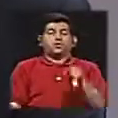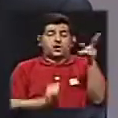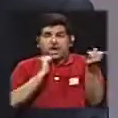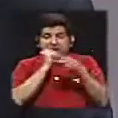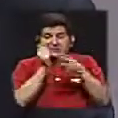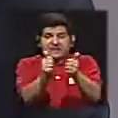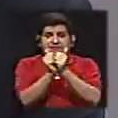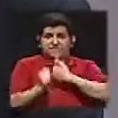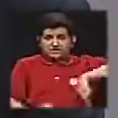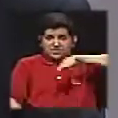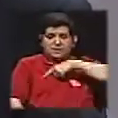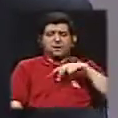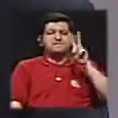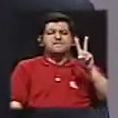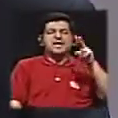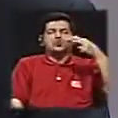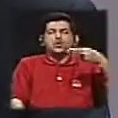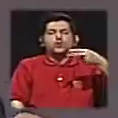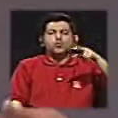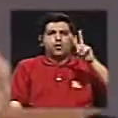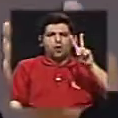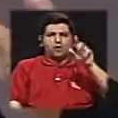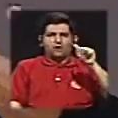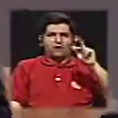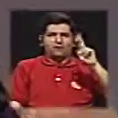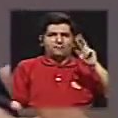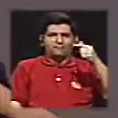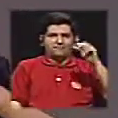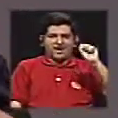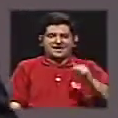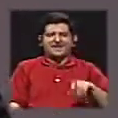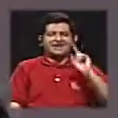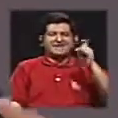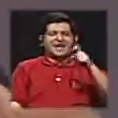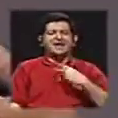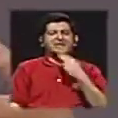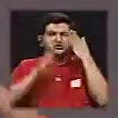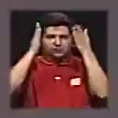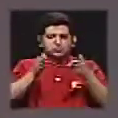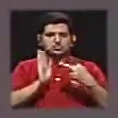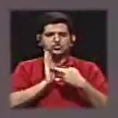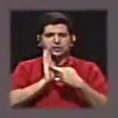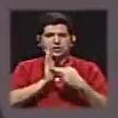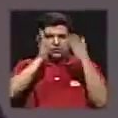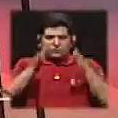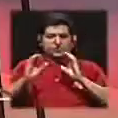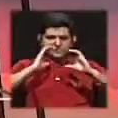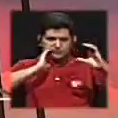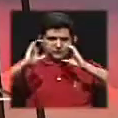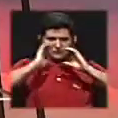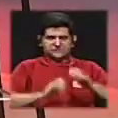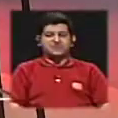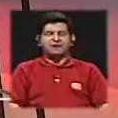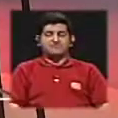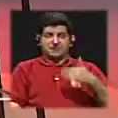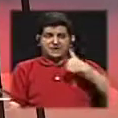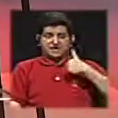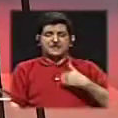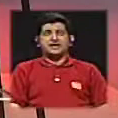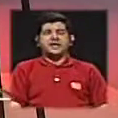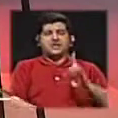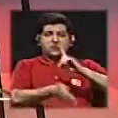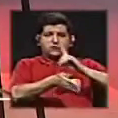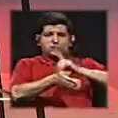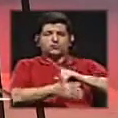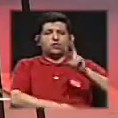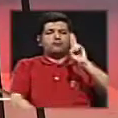ocasión nos acompaña don Víctor Hugo Vargas, ex vocero, ex encargado de comunicación del doctor